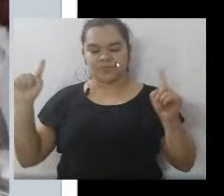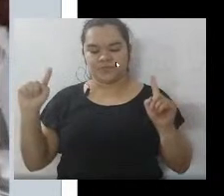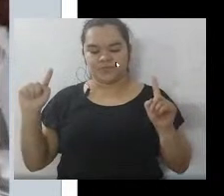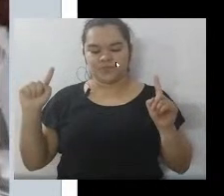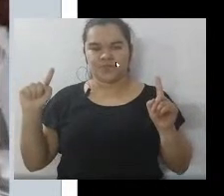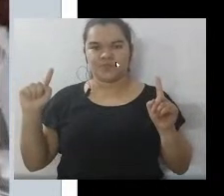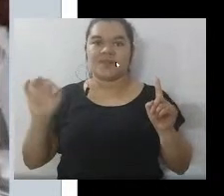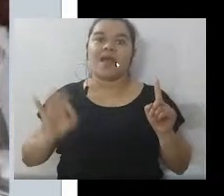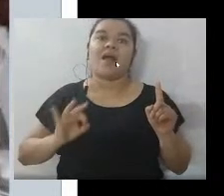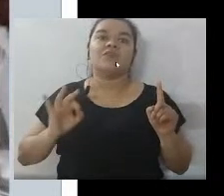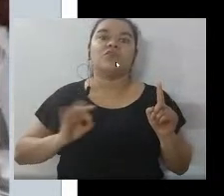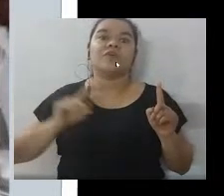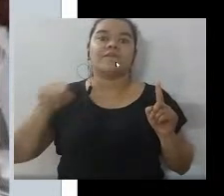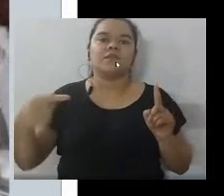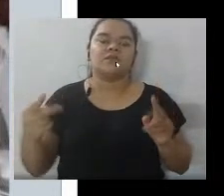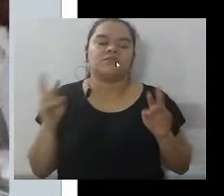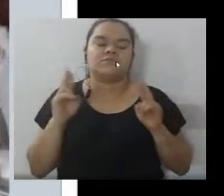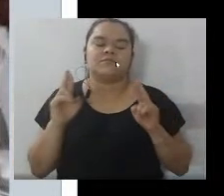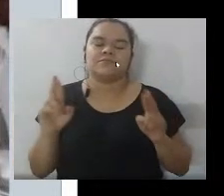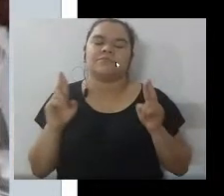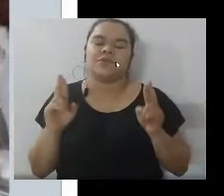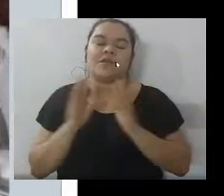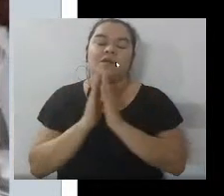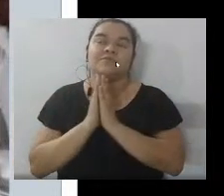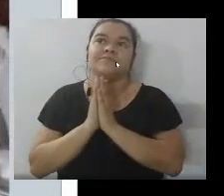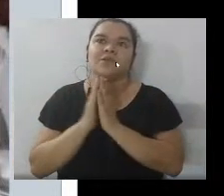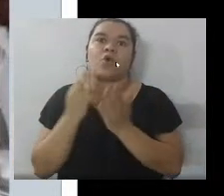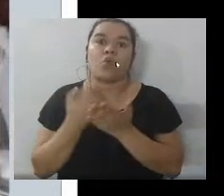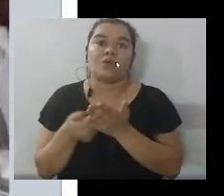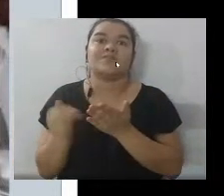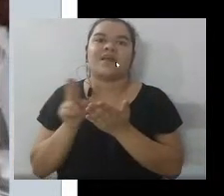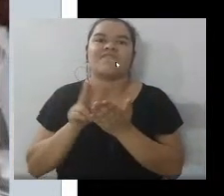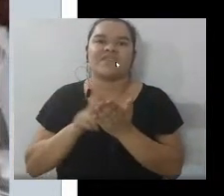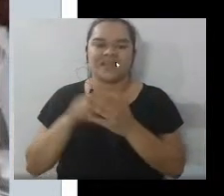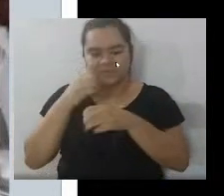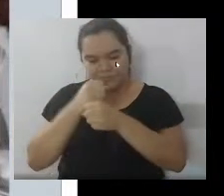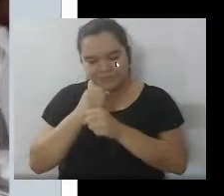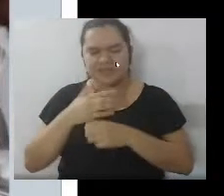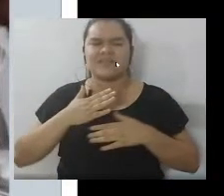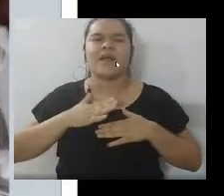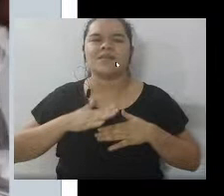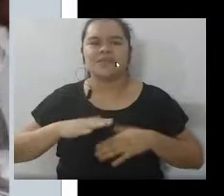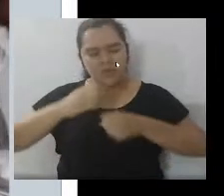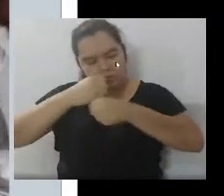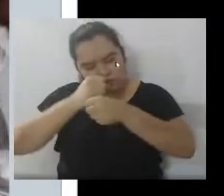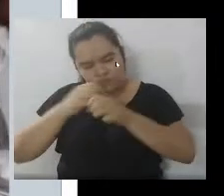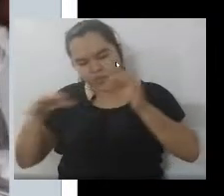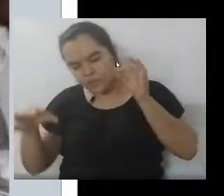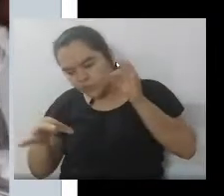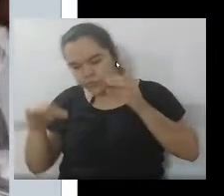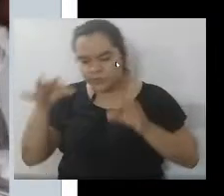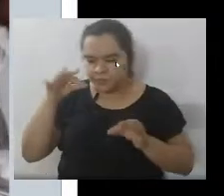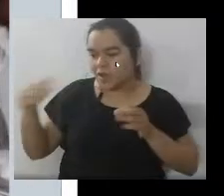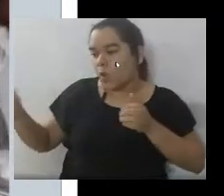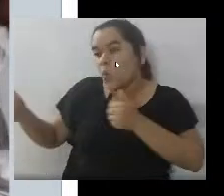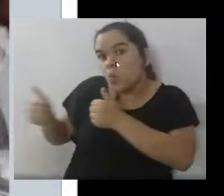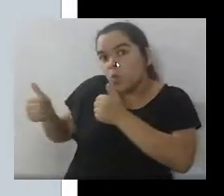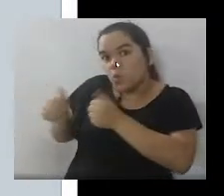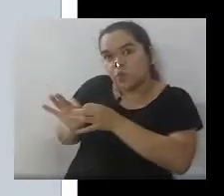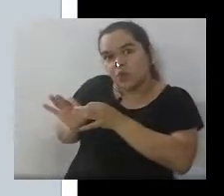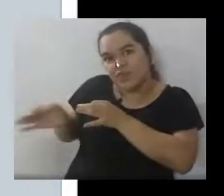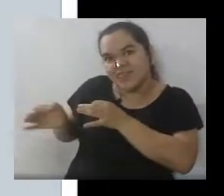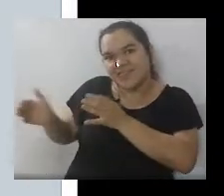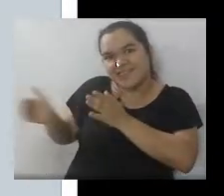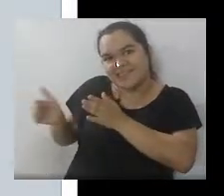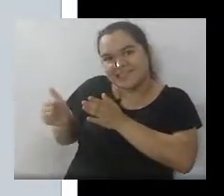viene podamos volver a implementarlo con esta tranquilidad con la cual los chicos trabajaban tan juntos.